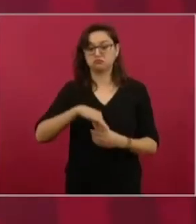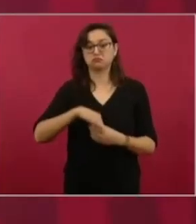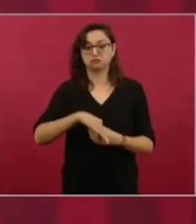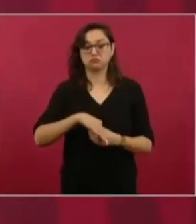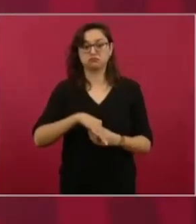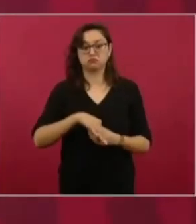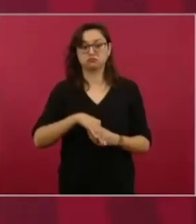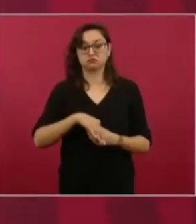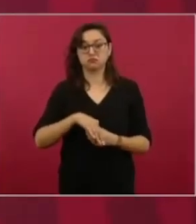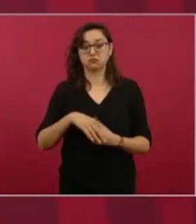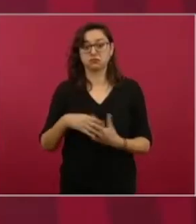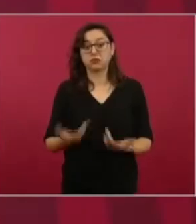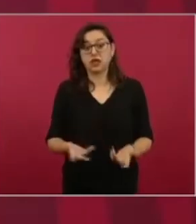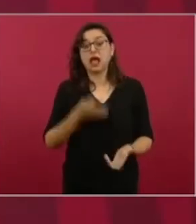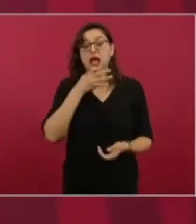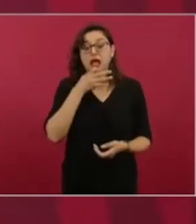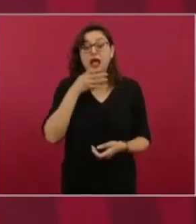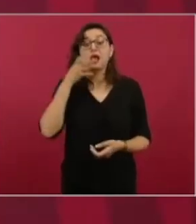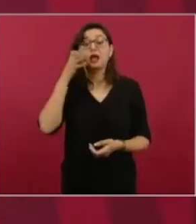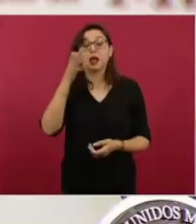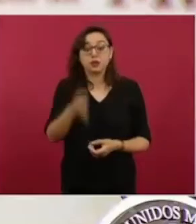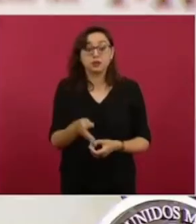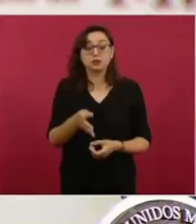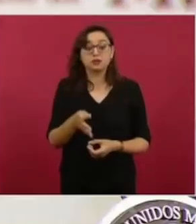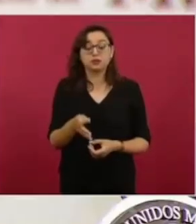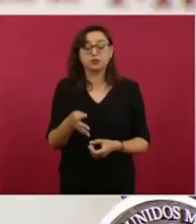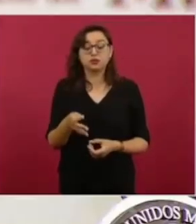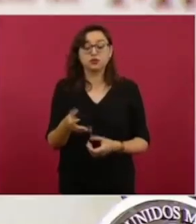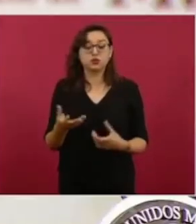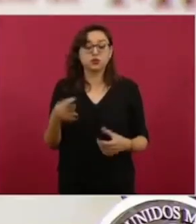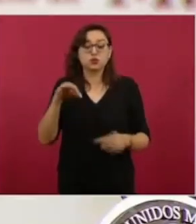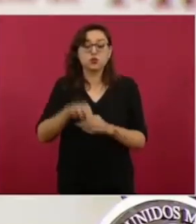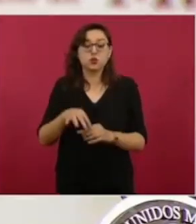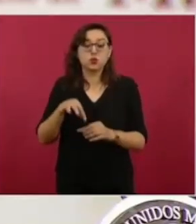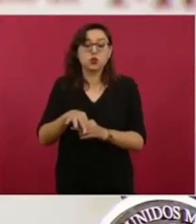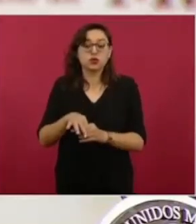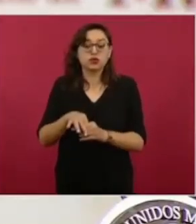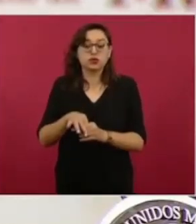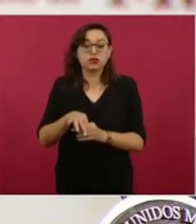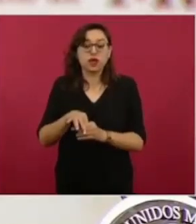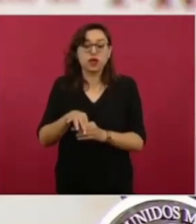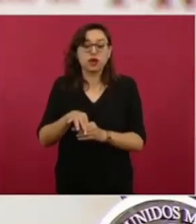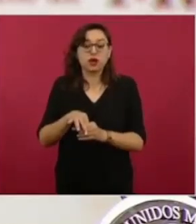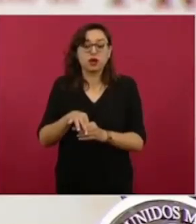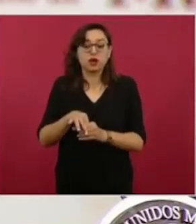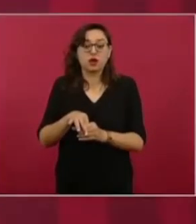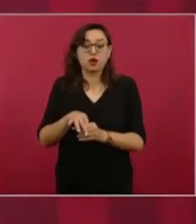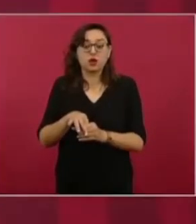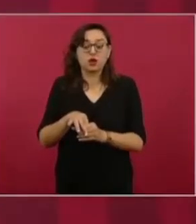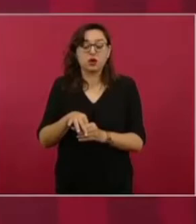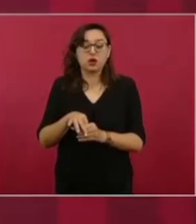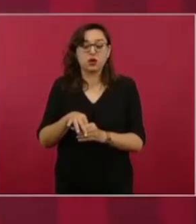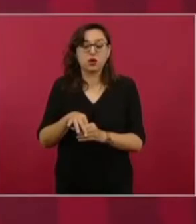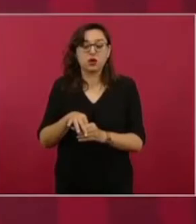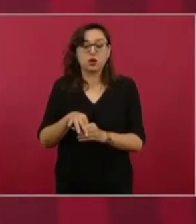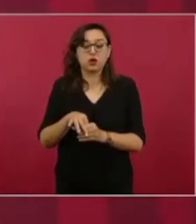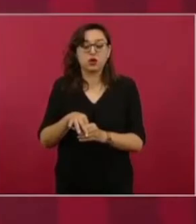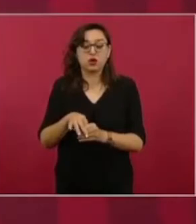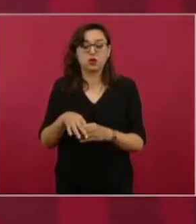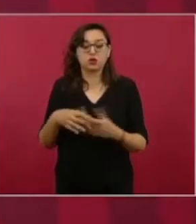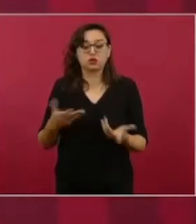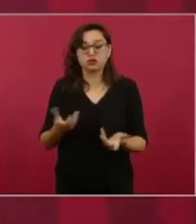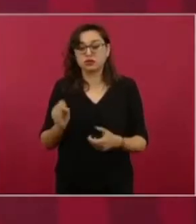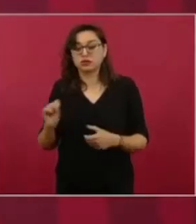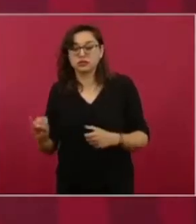De una vez les voy a decir que pues no puedo votar ni por una cosa ni